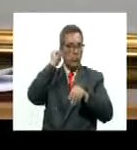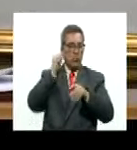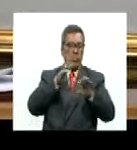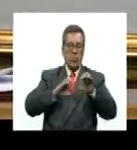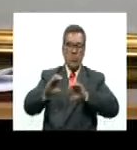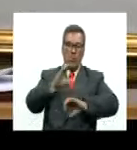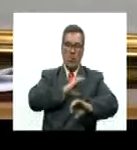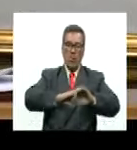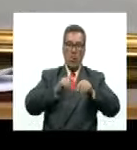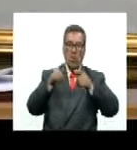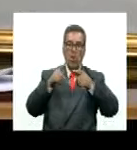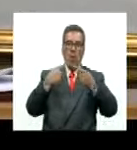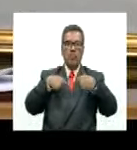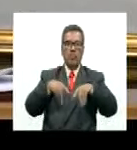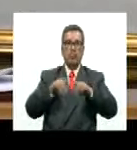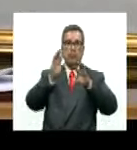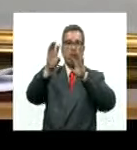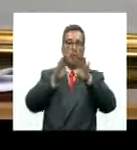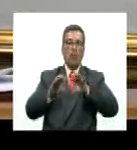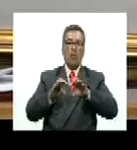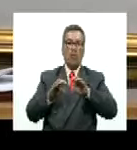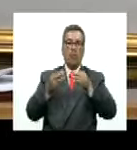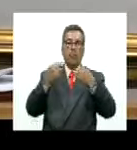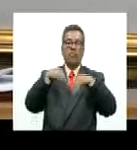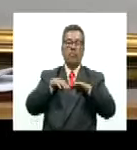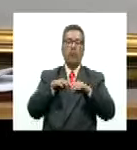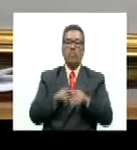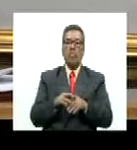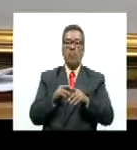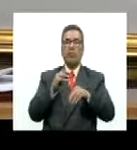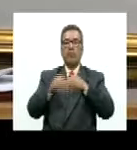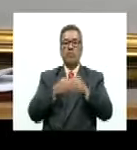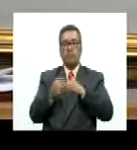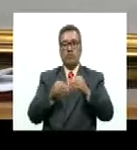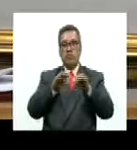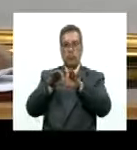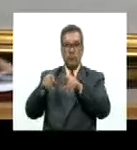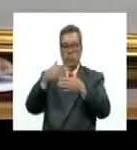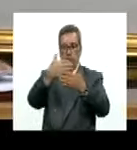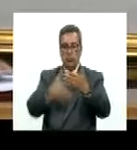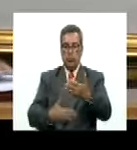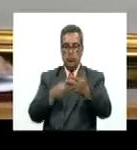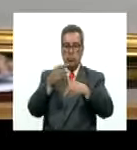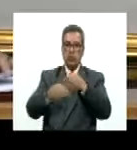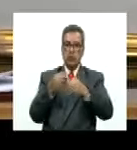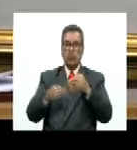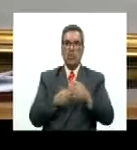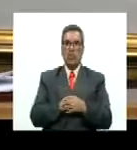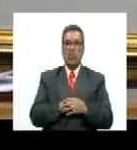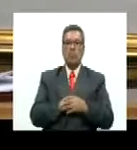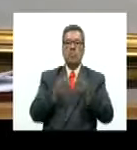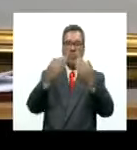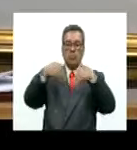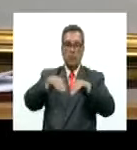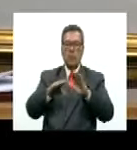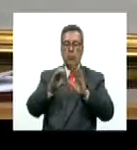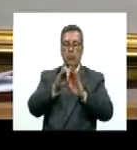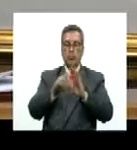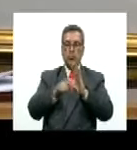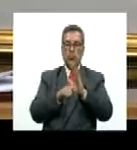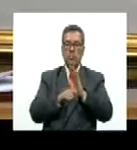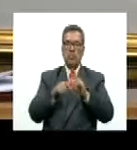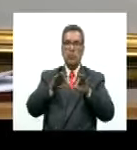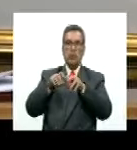Comisión Permanente de Política Exterior, Soberanía e Integración con los efectos de la elaboración del informe correspondiente. Siguiente punto de la cuenta,